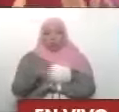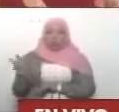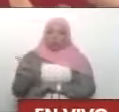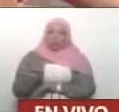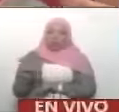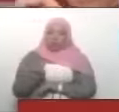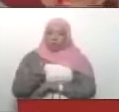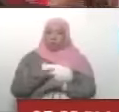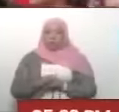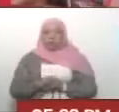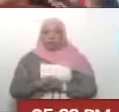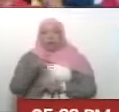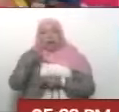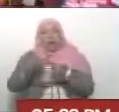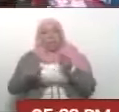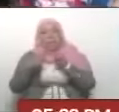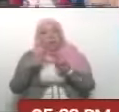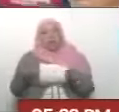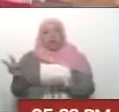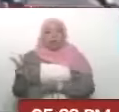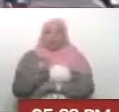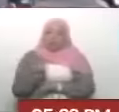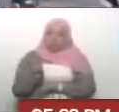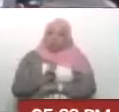venezolana. La paz, la paz.